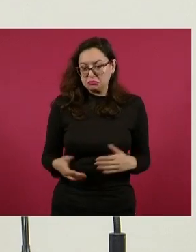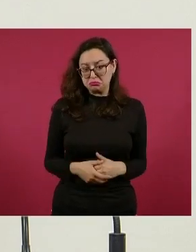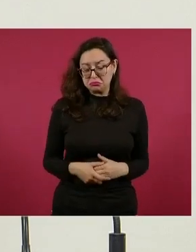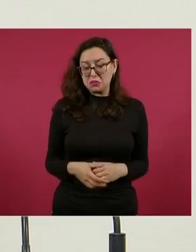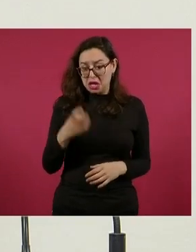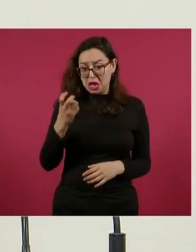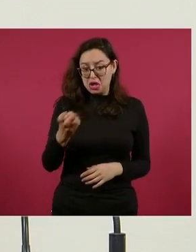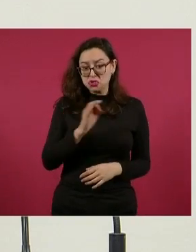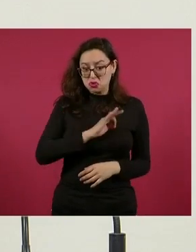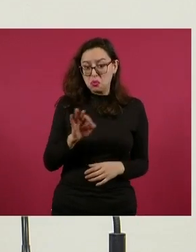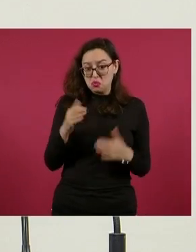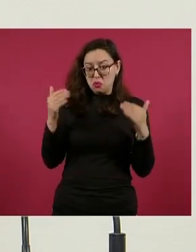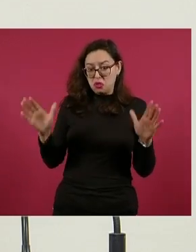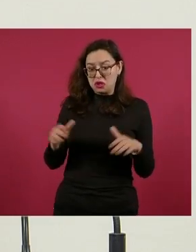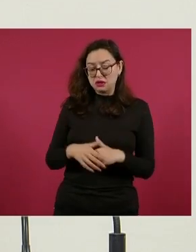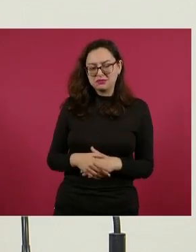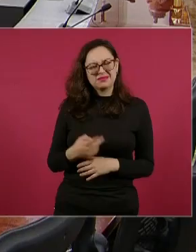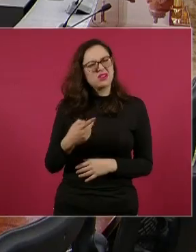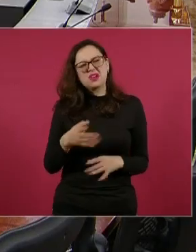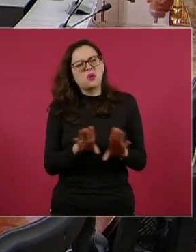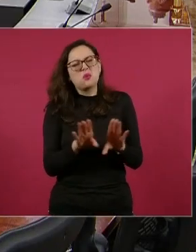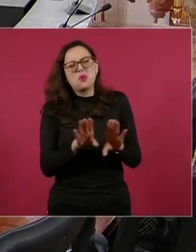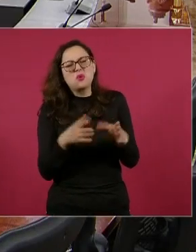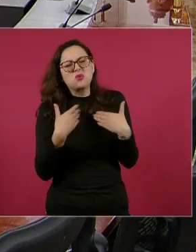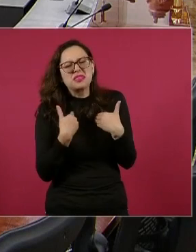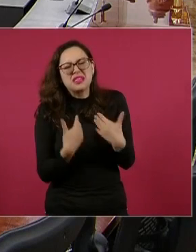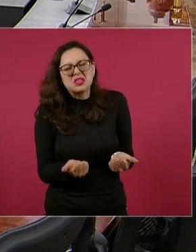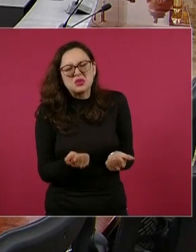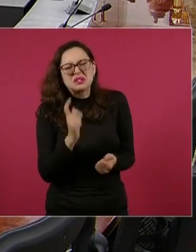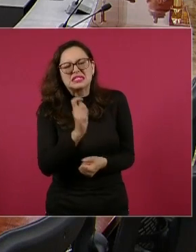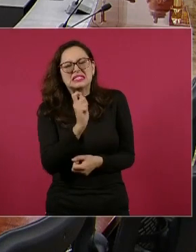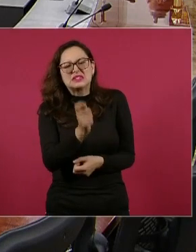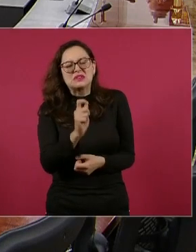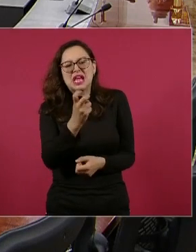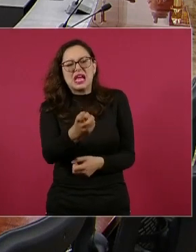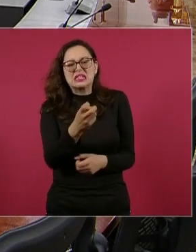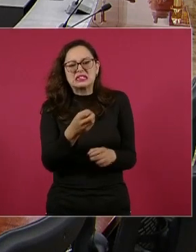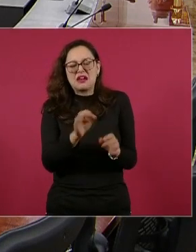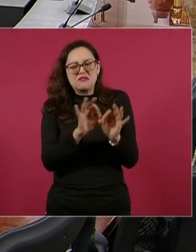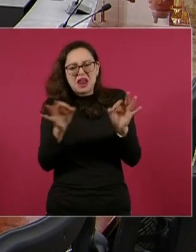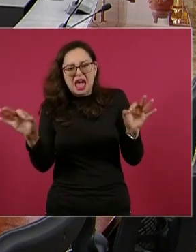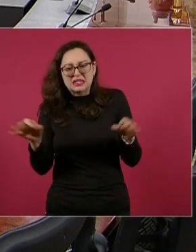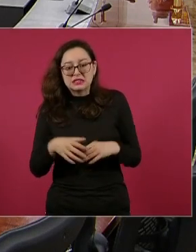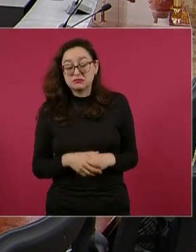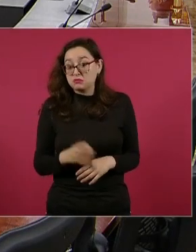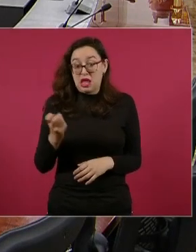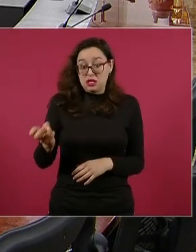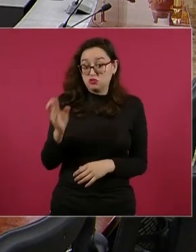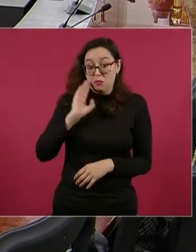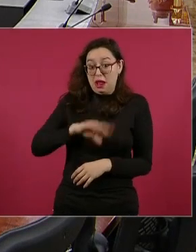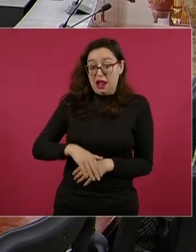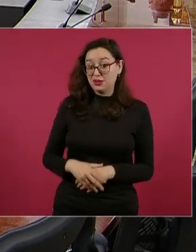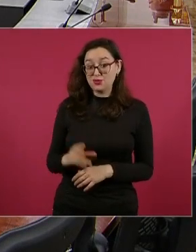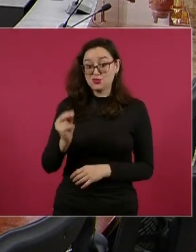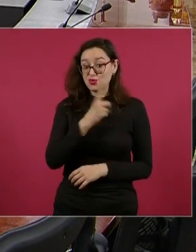Sí, o sea, quedó ambiguo. O sea, la idea era de que precisara, bueno, que está haciendo ahorita, sí, el concepto. Eso no se debe hacer.